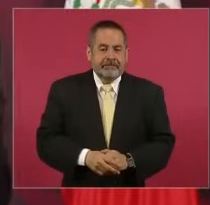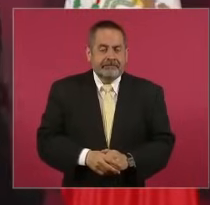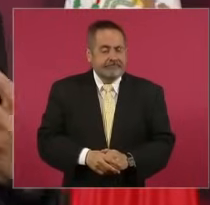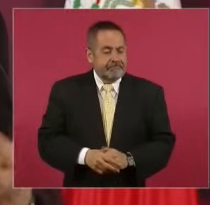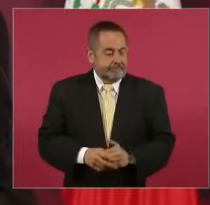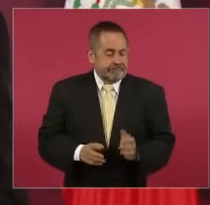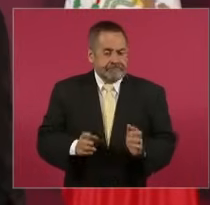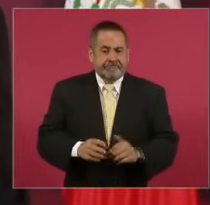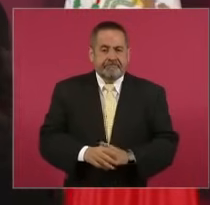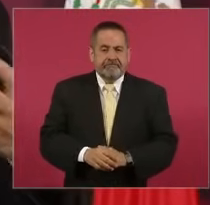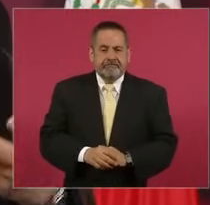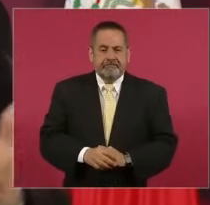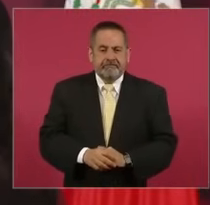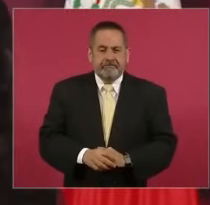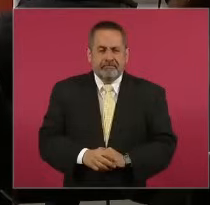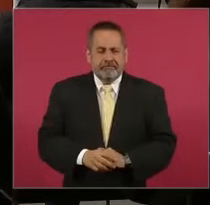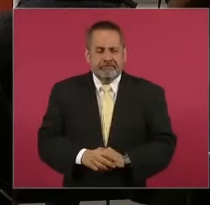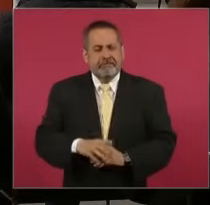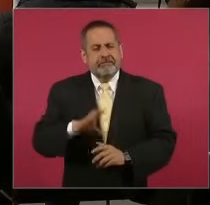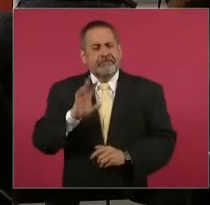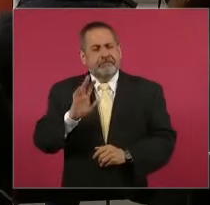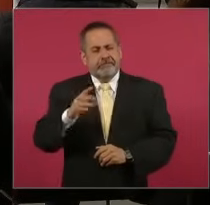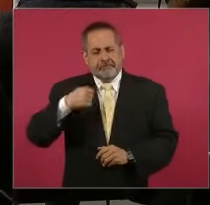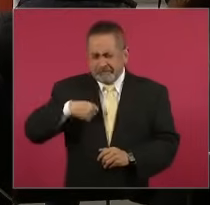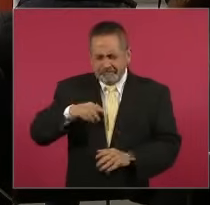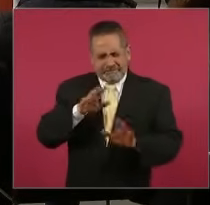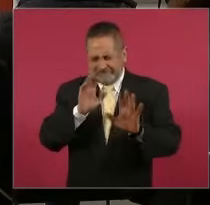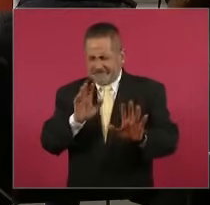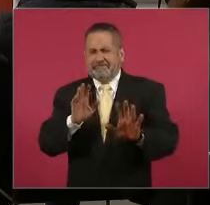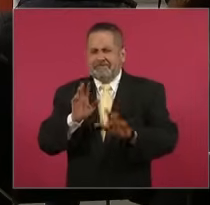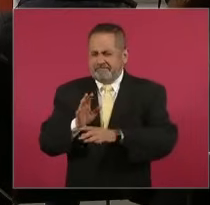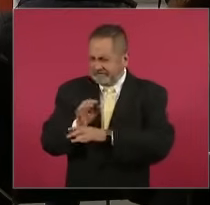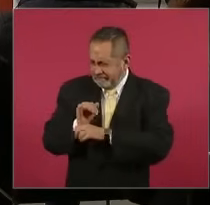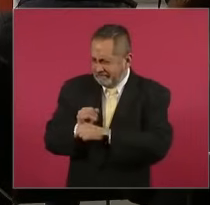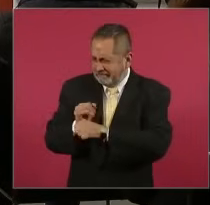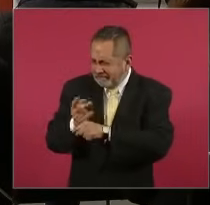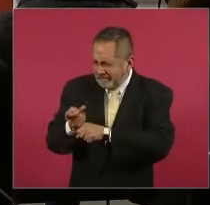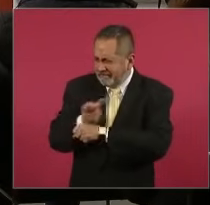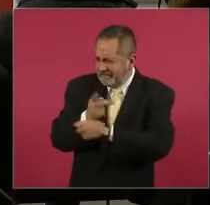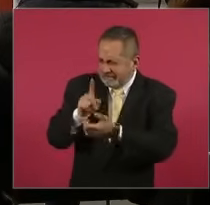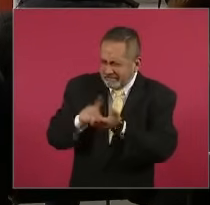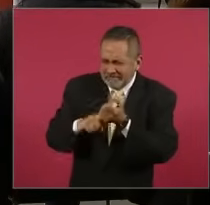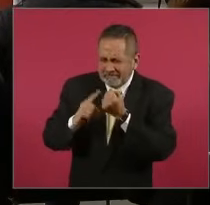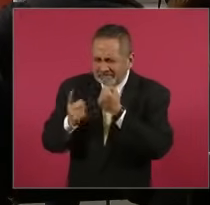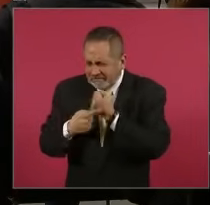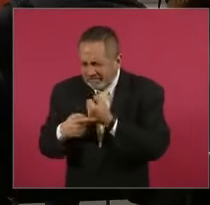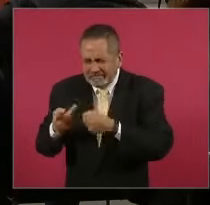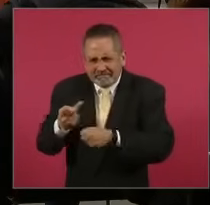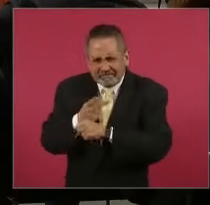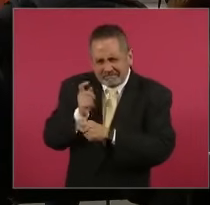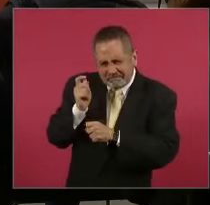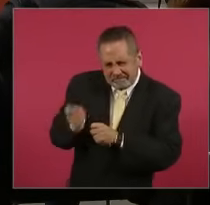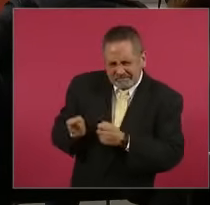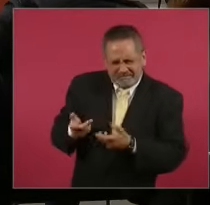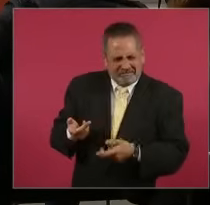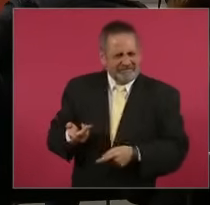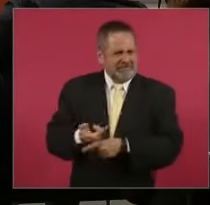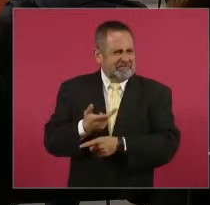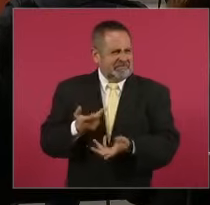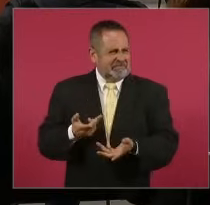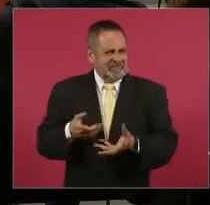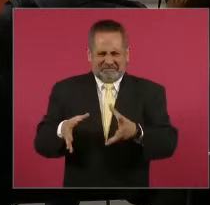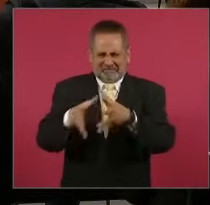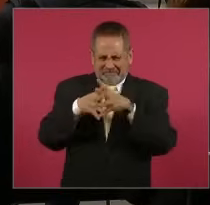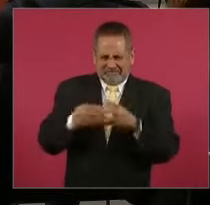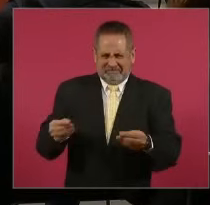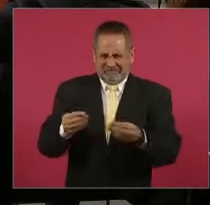pues empezamos nosotros a ver de qué se trata, cómo es que hay más desaparecidos